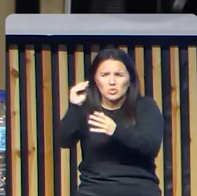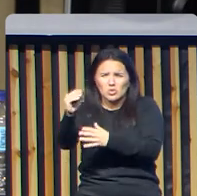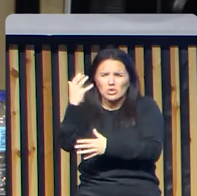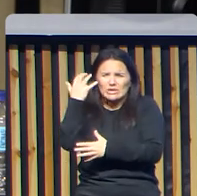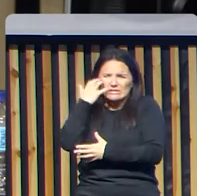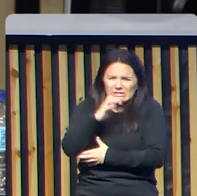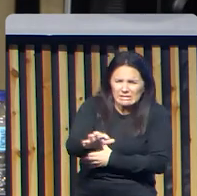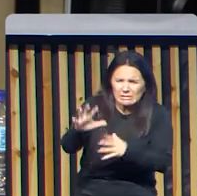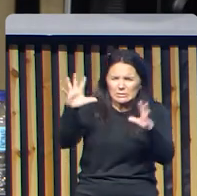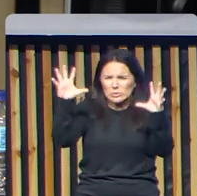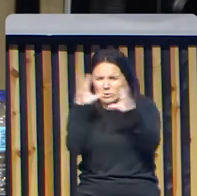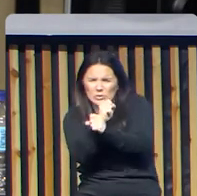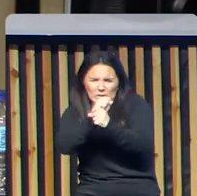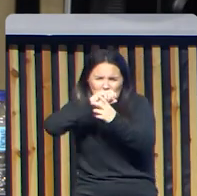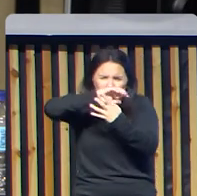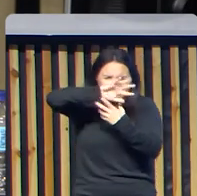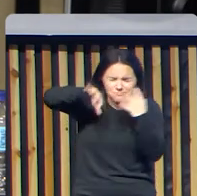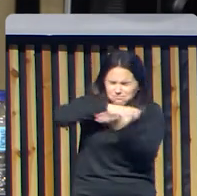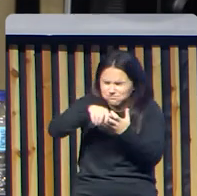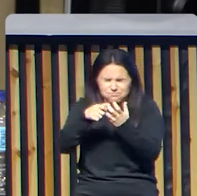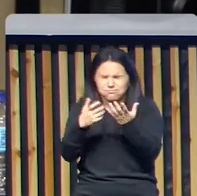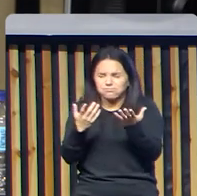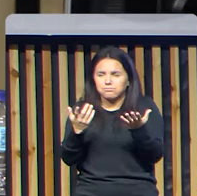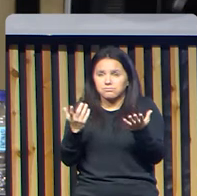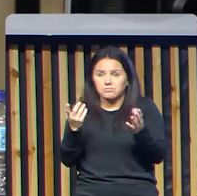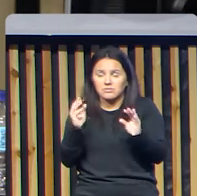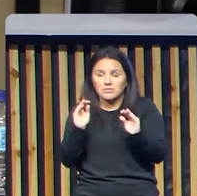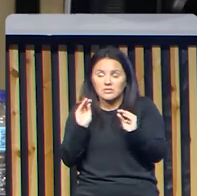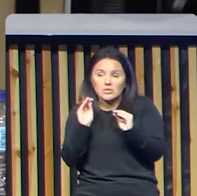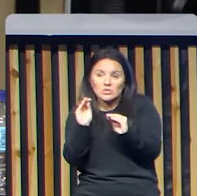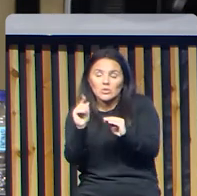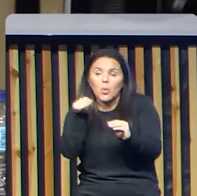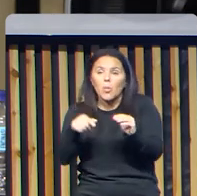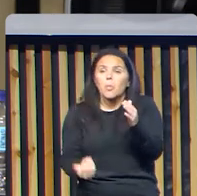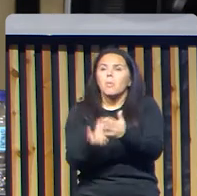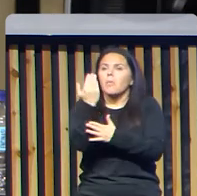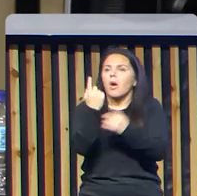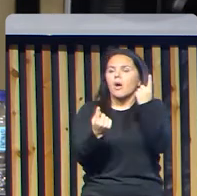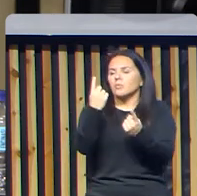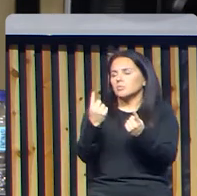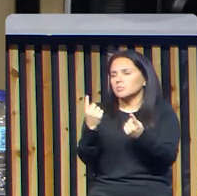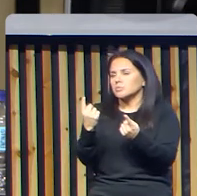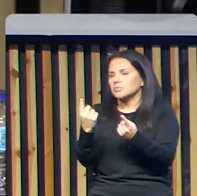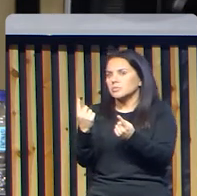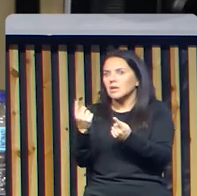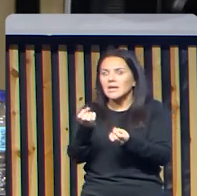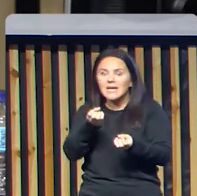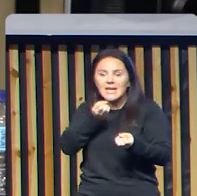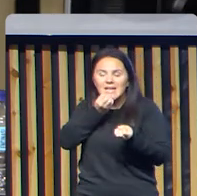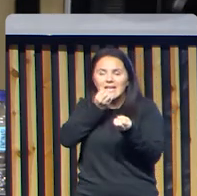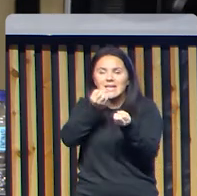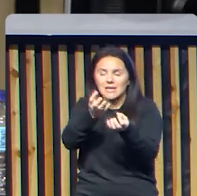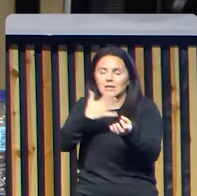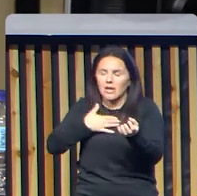barrocas ampulosas enrevesadas con Oye esta mañana había por ejemplo con información